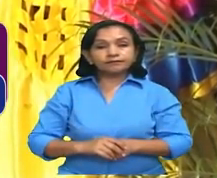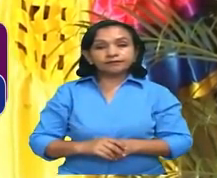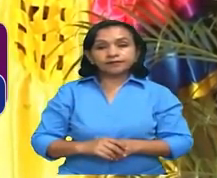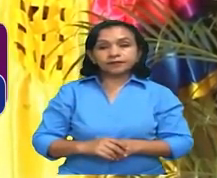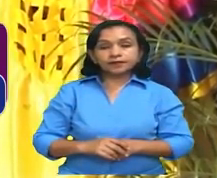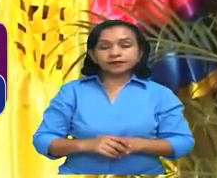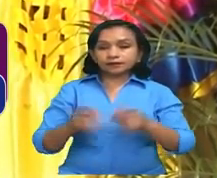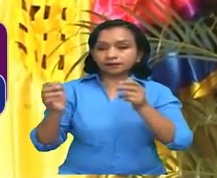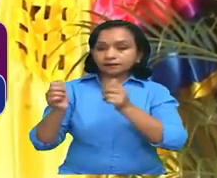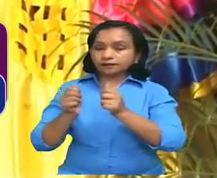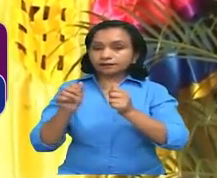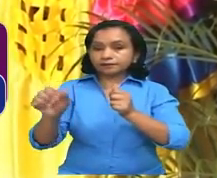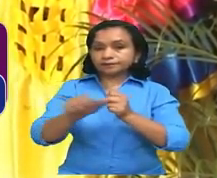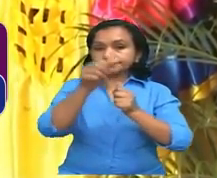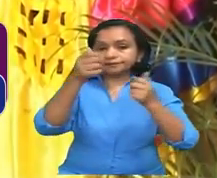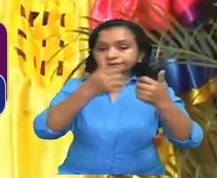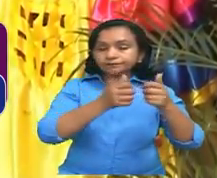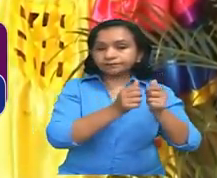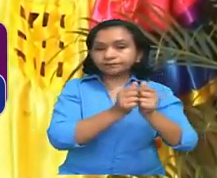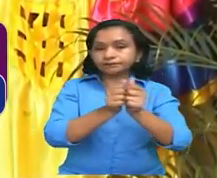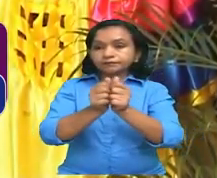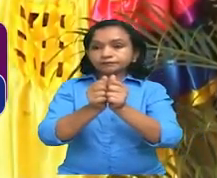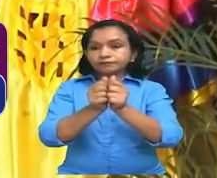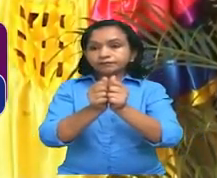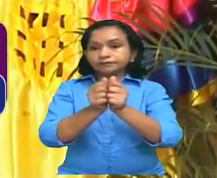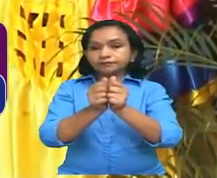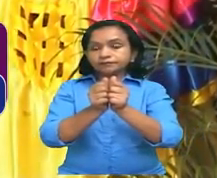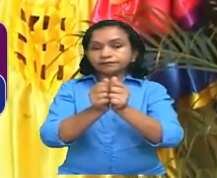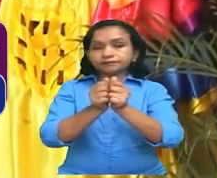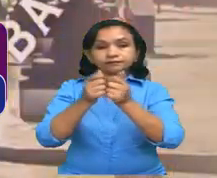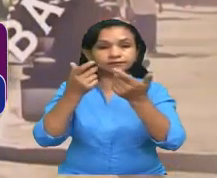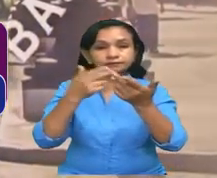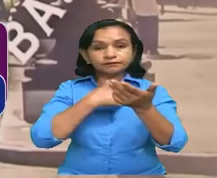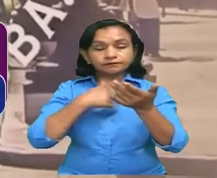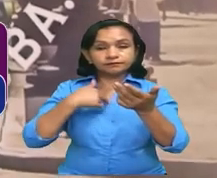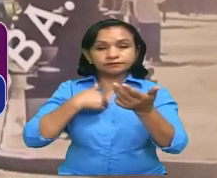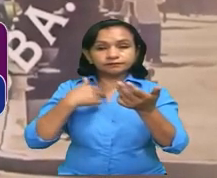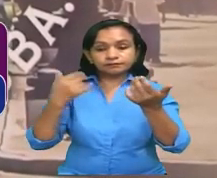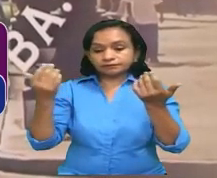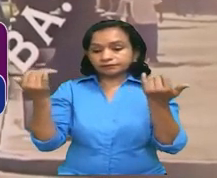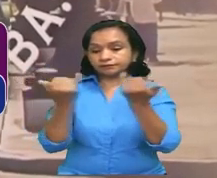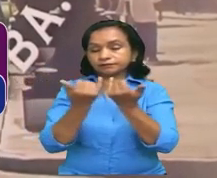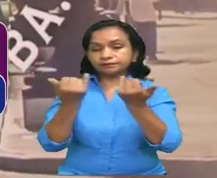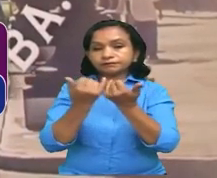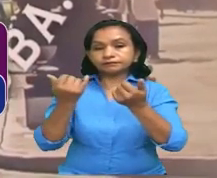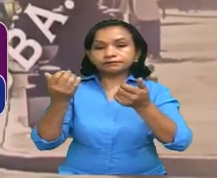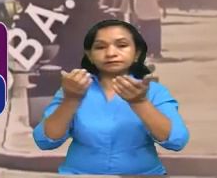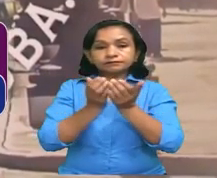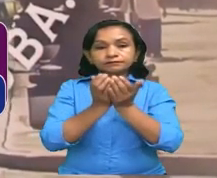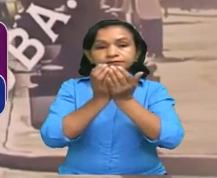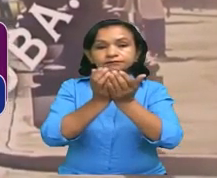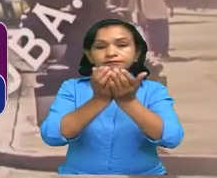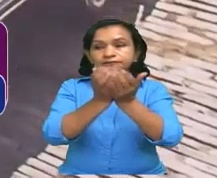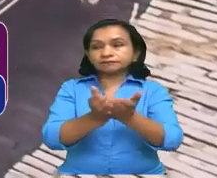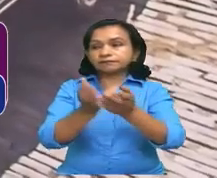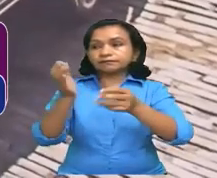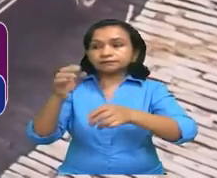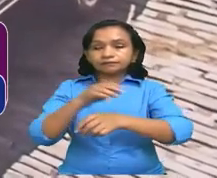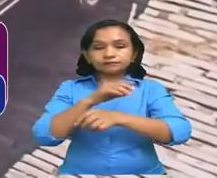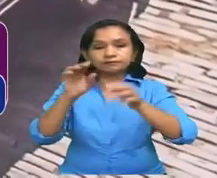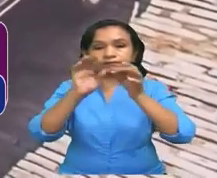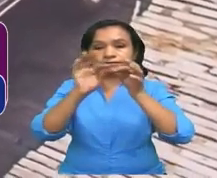que los impulsen a ellos a cada día sobresalir y tener un mejor servicio, que estos mayoristas pueden tomarlo en cuenta